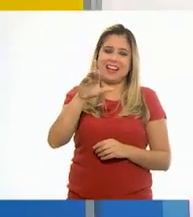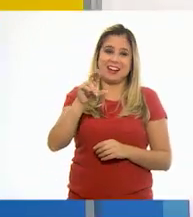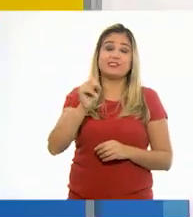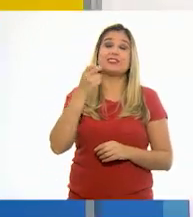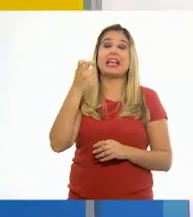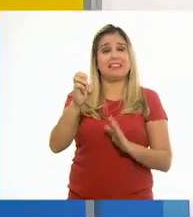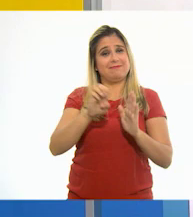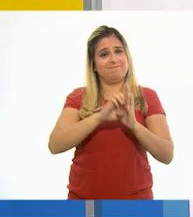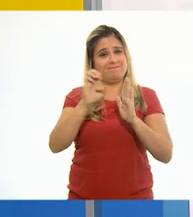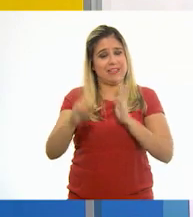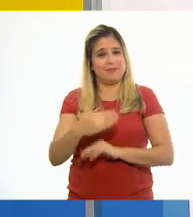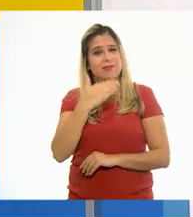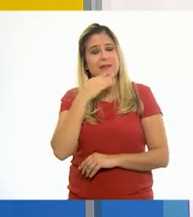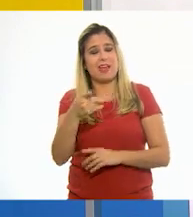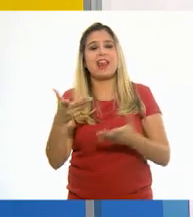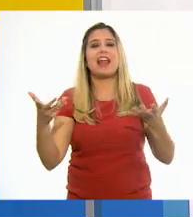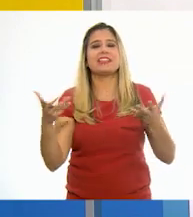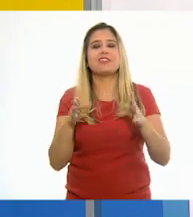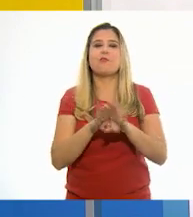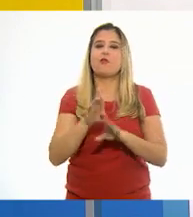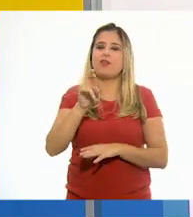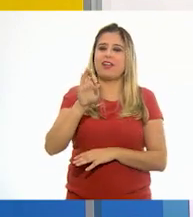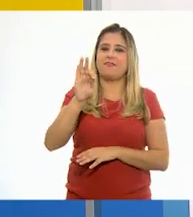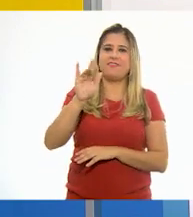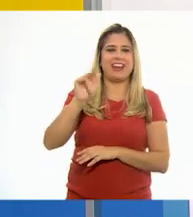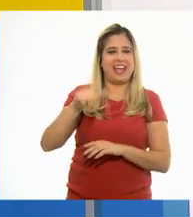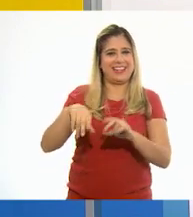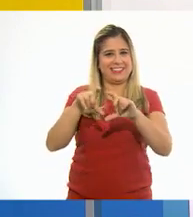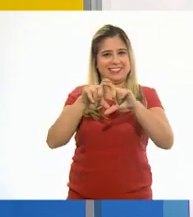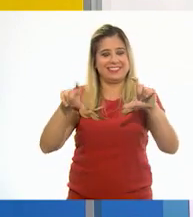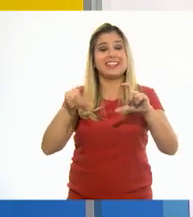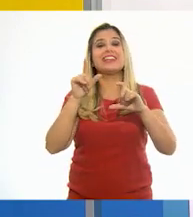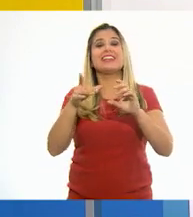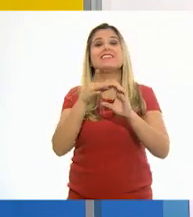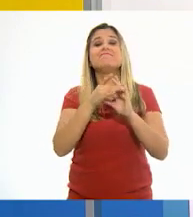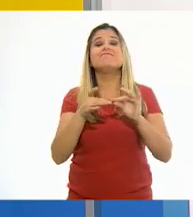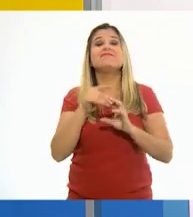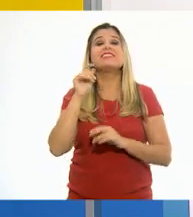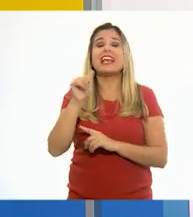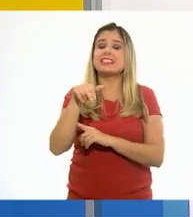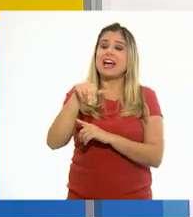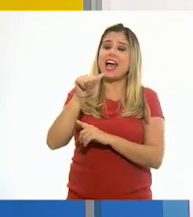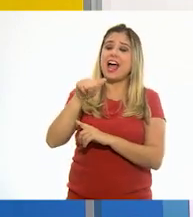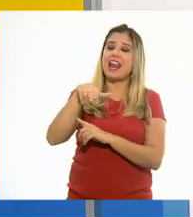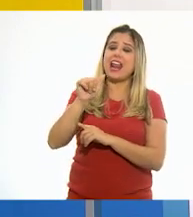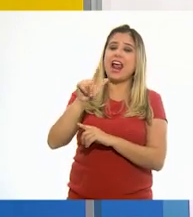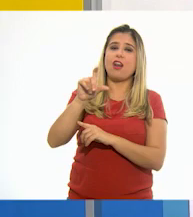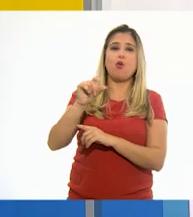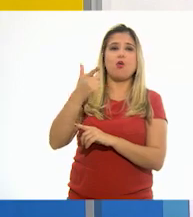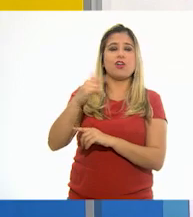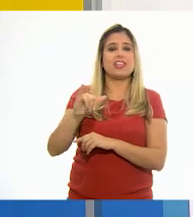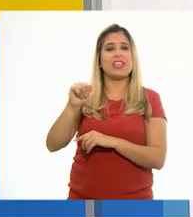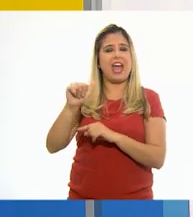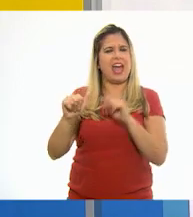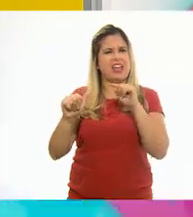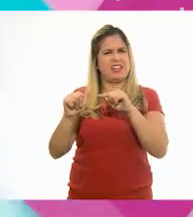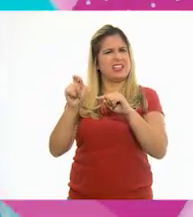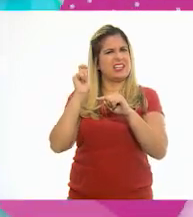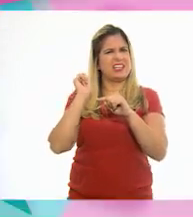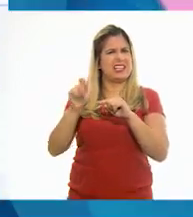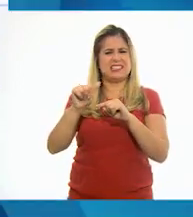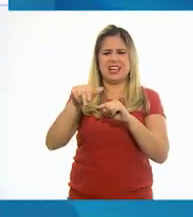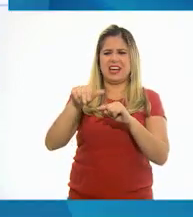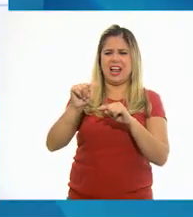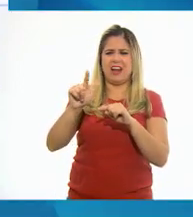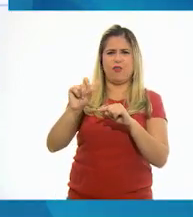buen ejemplo de cómo aplicar este refrán. Y en él se está haciendo una analogía. Y en esta ocasión, el recurso